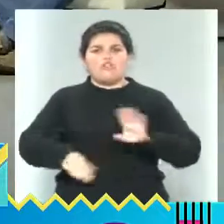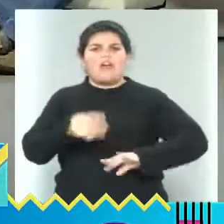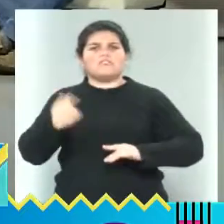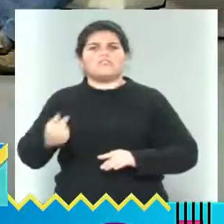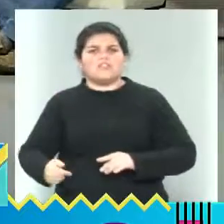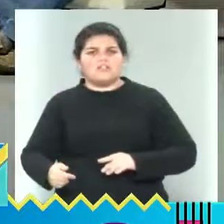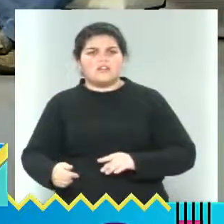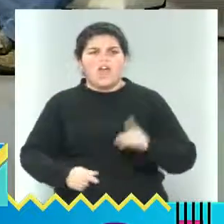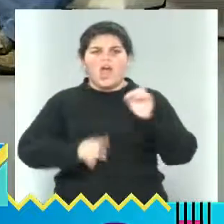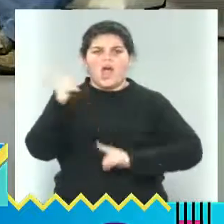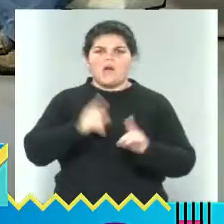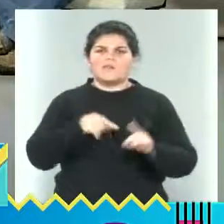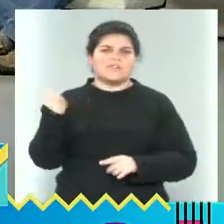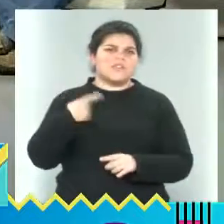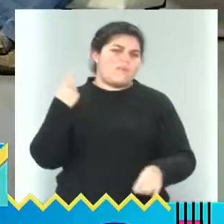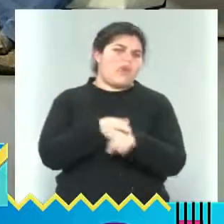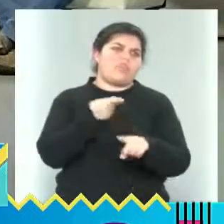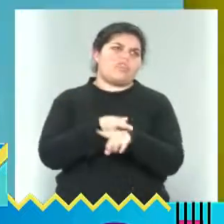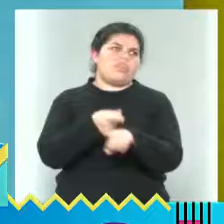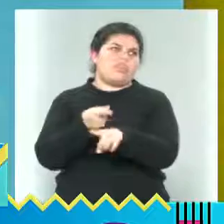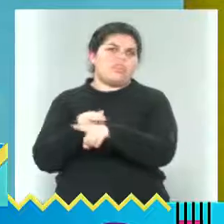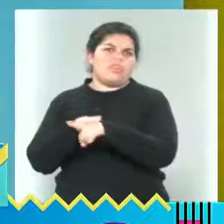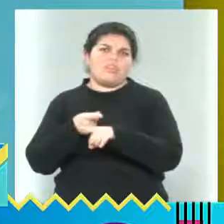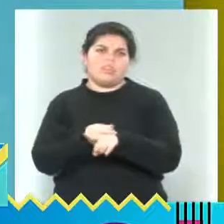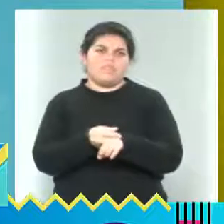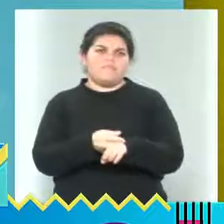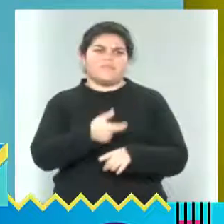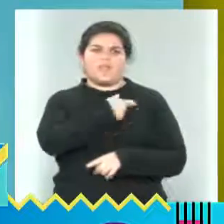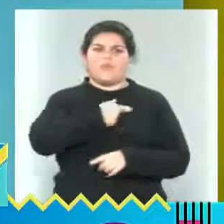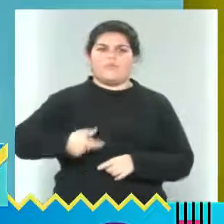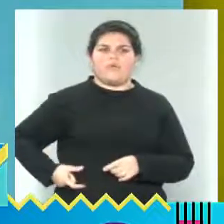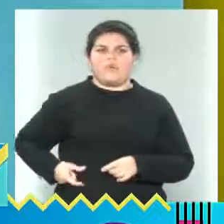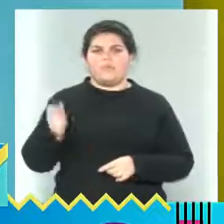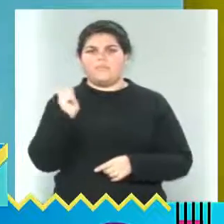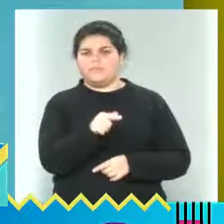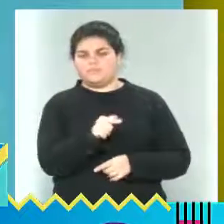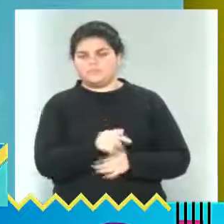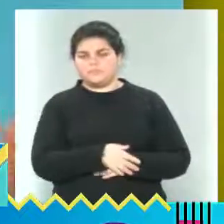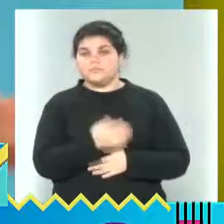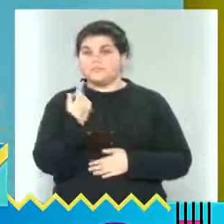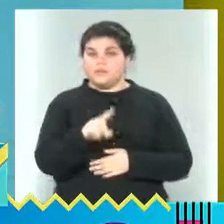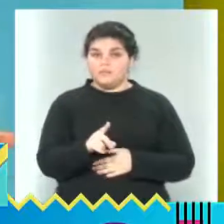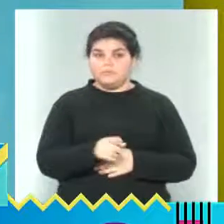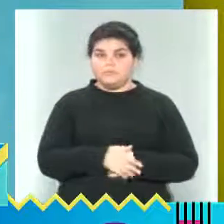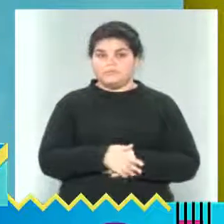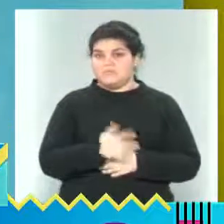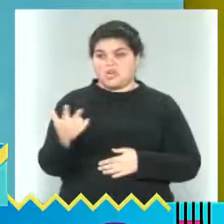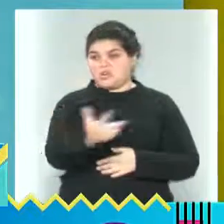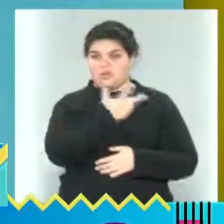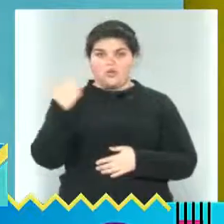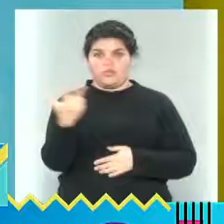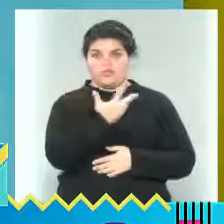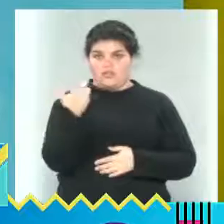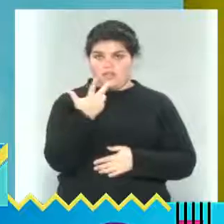veces mucho escepticismo a nivel, de los organismos gubernamentales, bueno, pero también los tres creo que han coincidido en esto de, bueno,